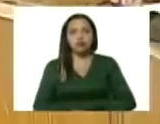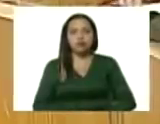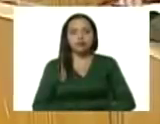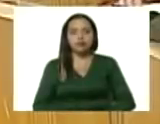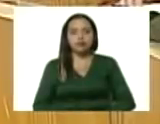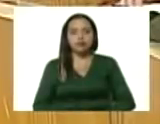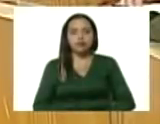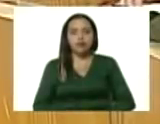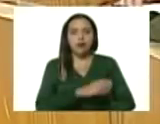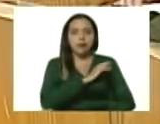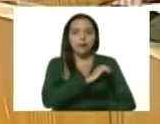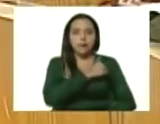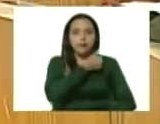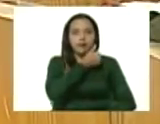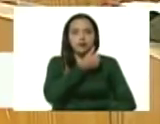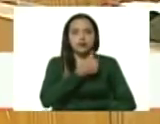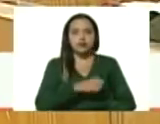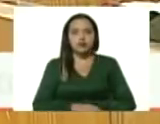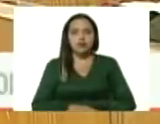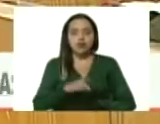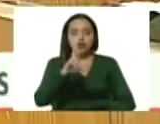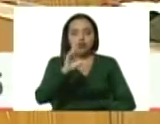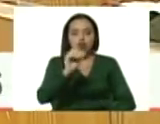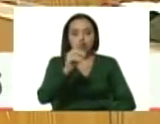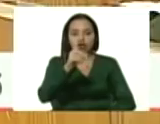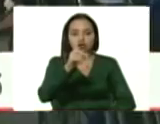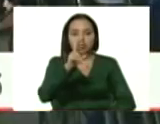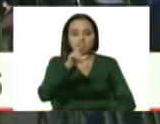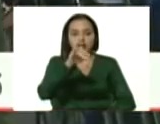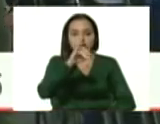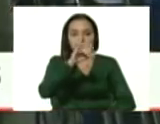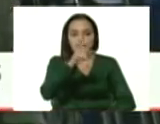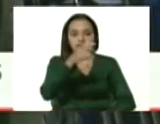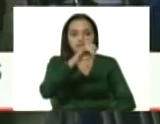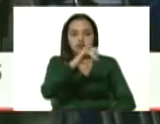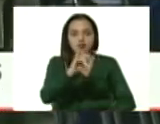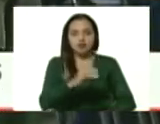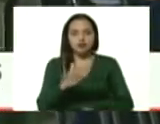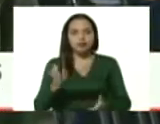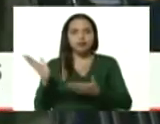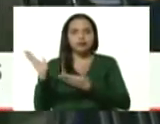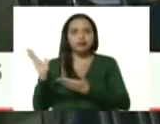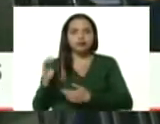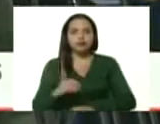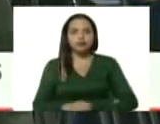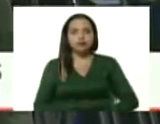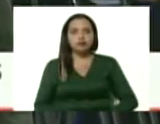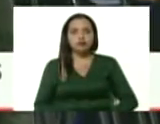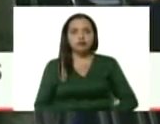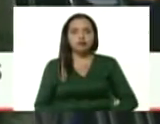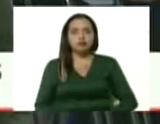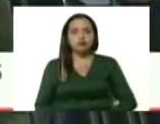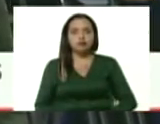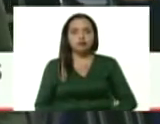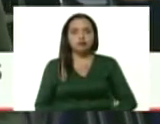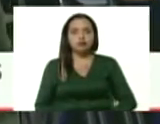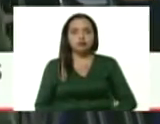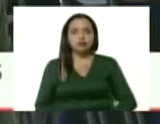al mayor general Alexis José Rodríguez Cabello, comandante general del Ejército